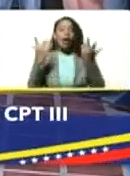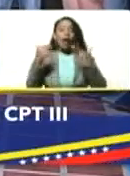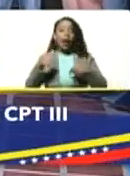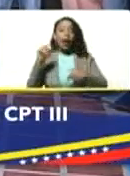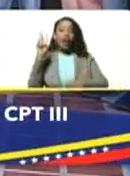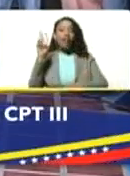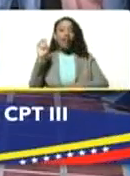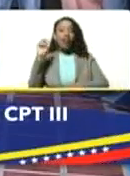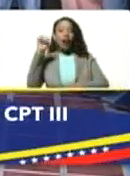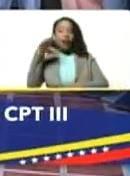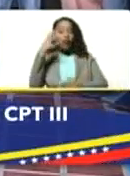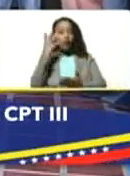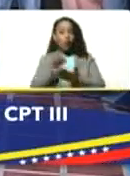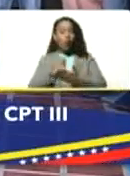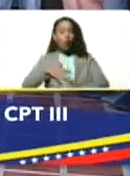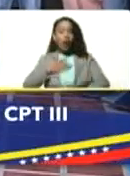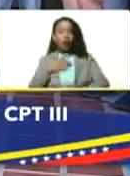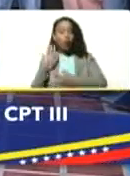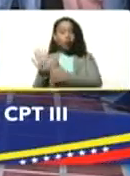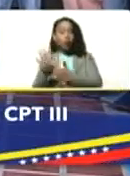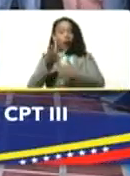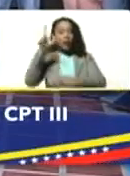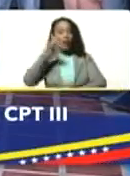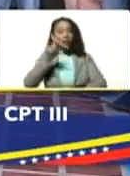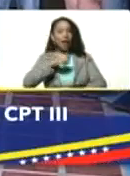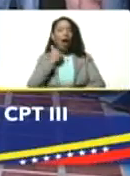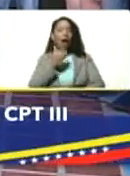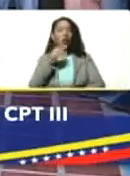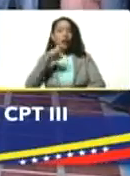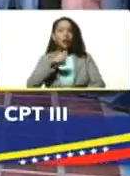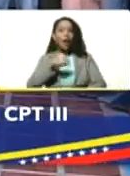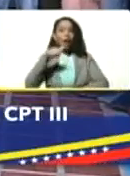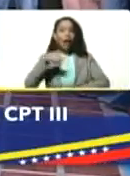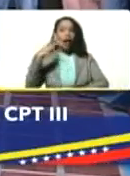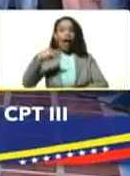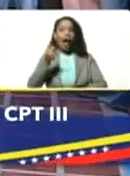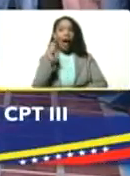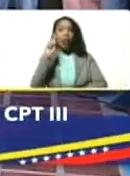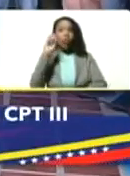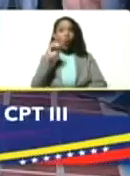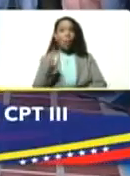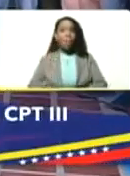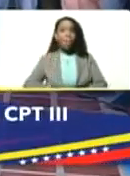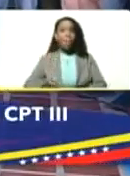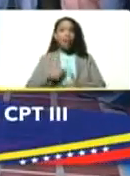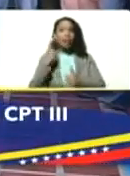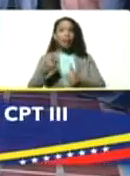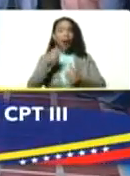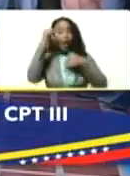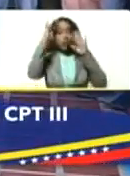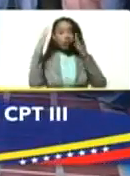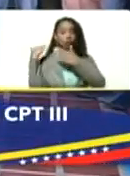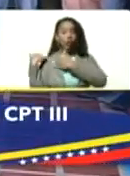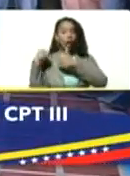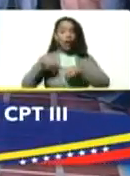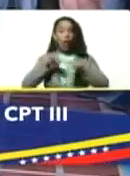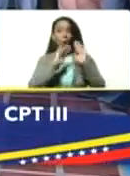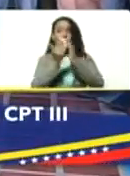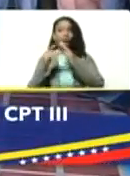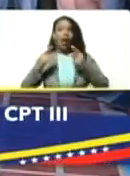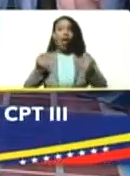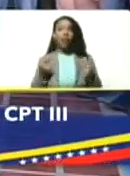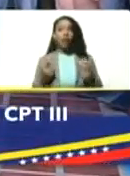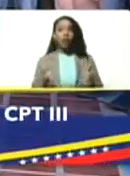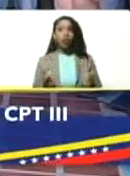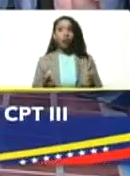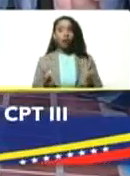VenApp pudiera al pueblo plantear sus necesidades, y de aquí desde El Hato la primera prioridad que cargó esta comunidad fue la